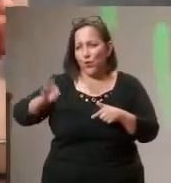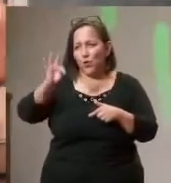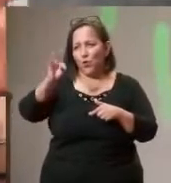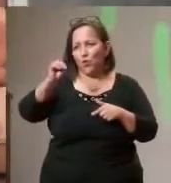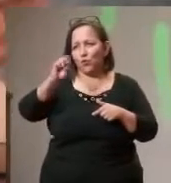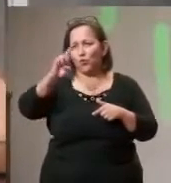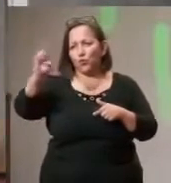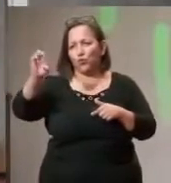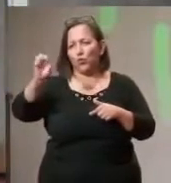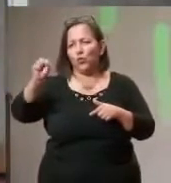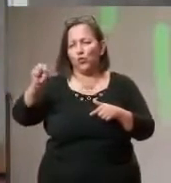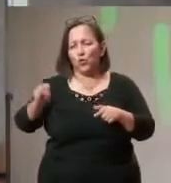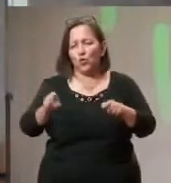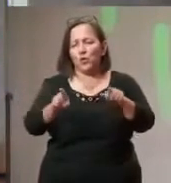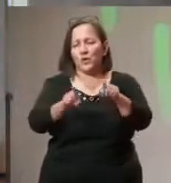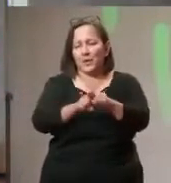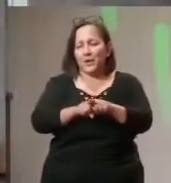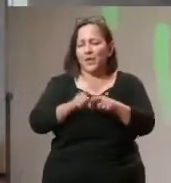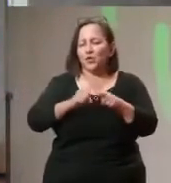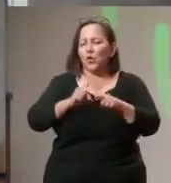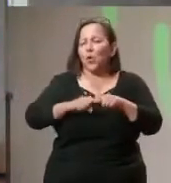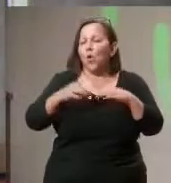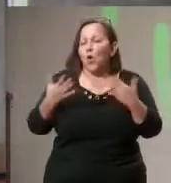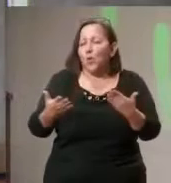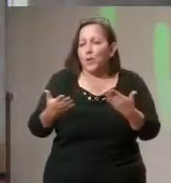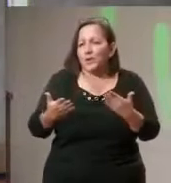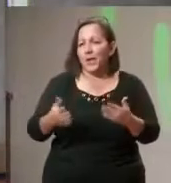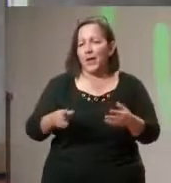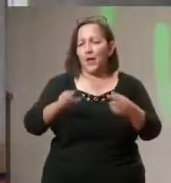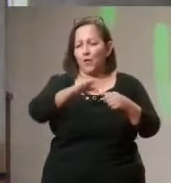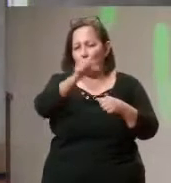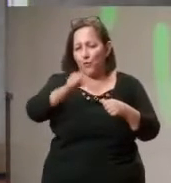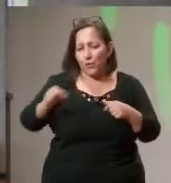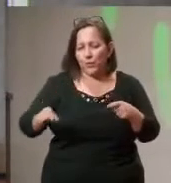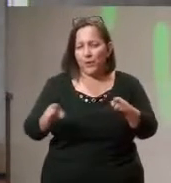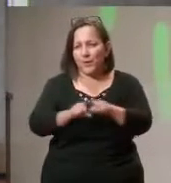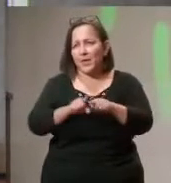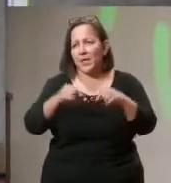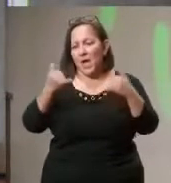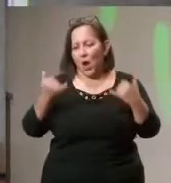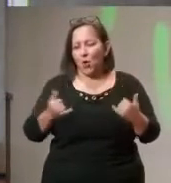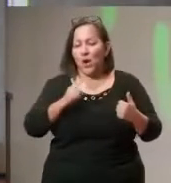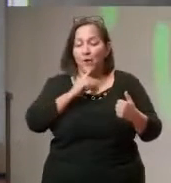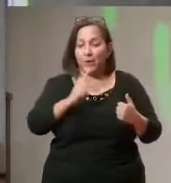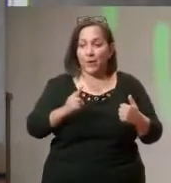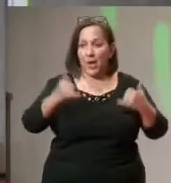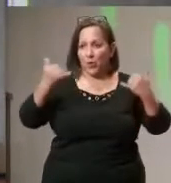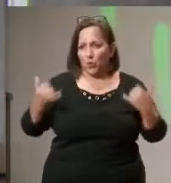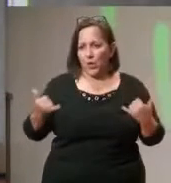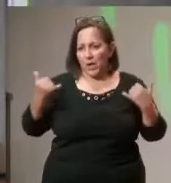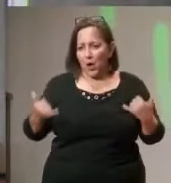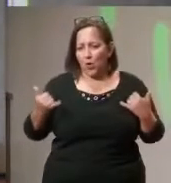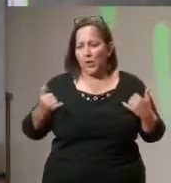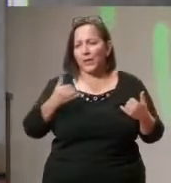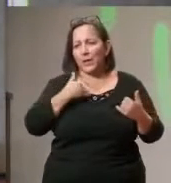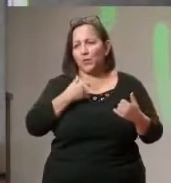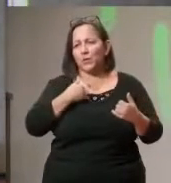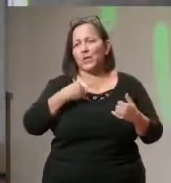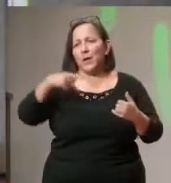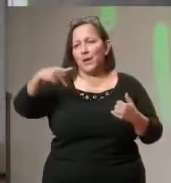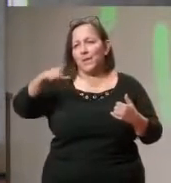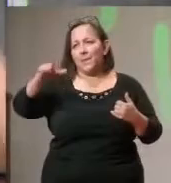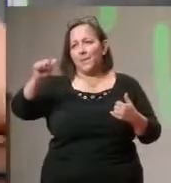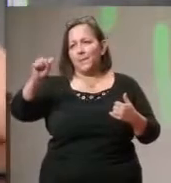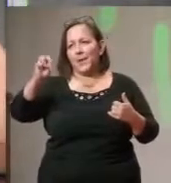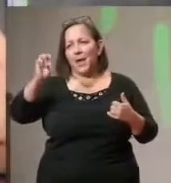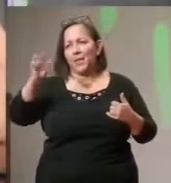el río previo a la construcción de la planta y la realidad actual ahora que tenemos la planta, ¿verdad? Les puedo mencionar así